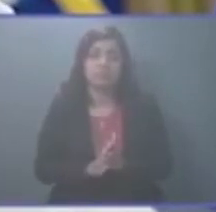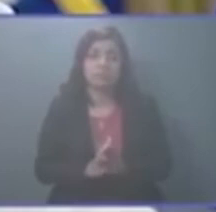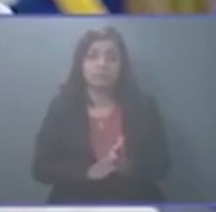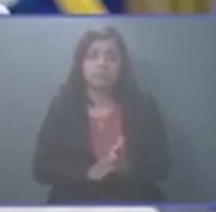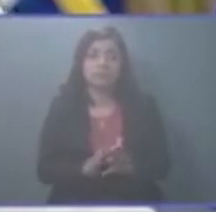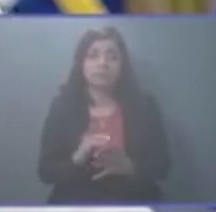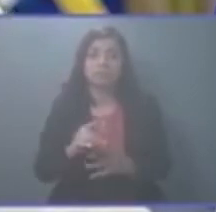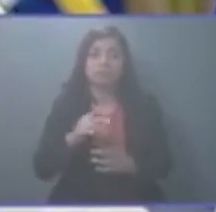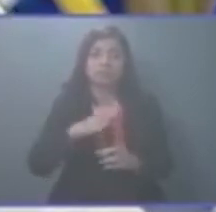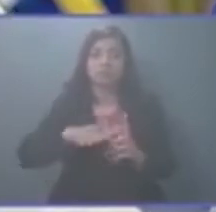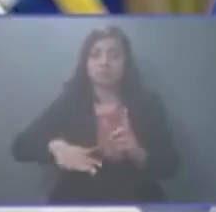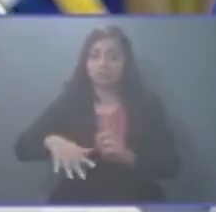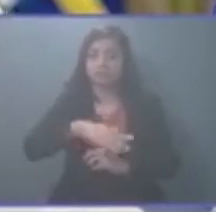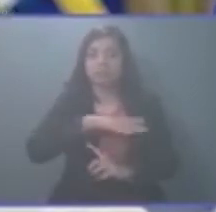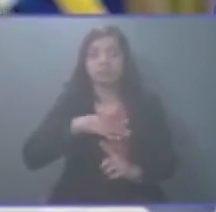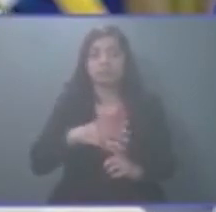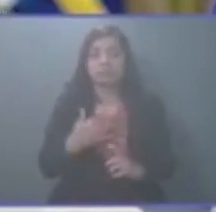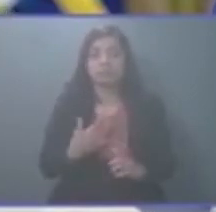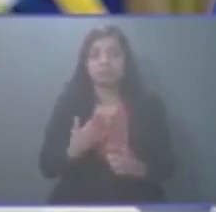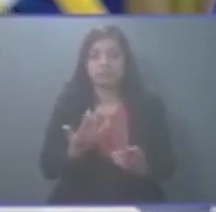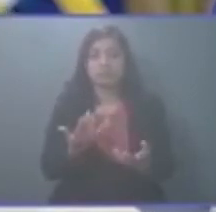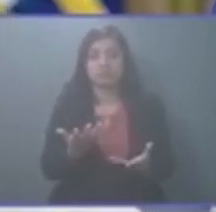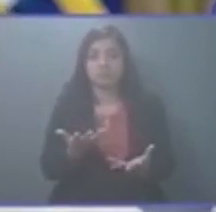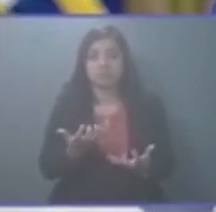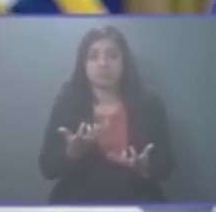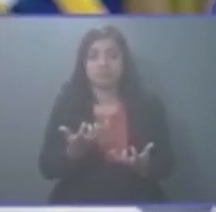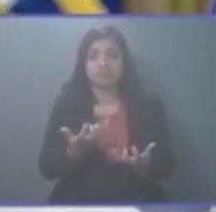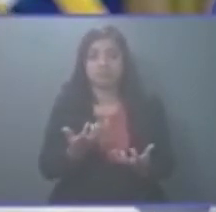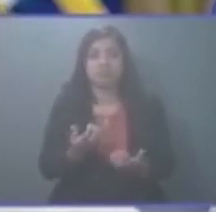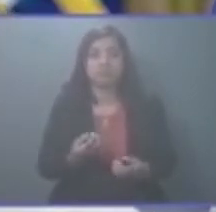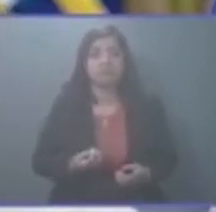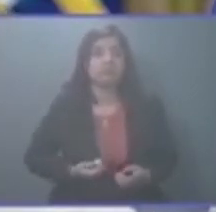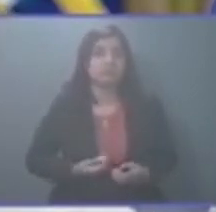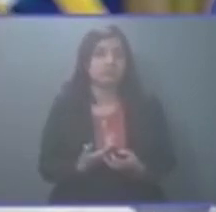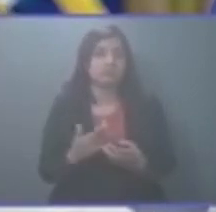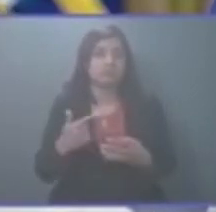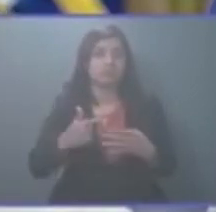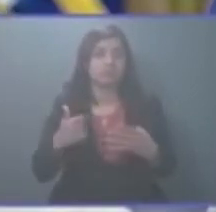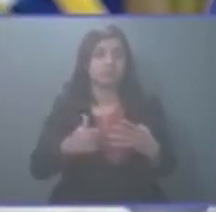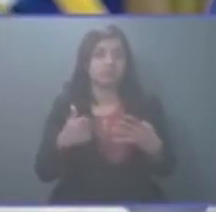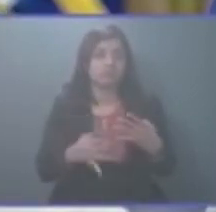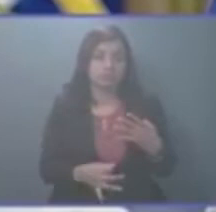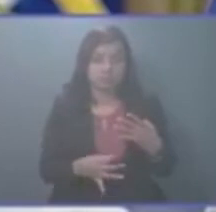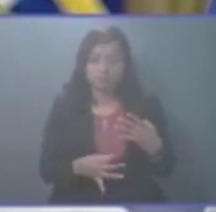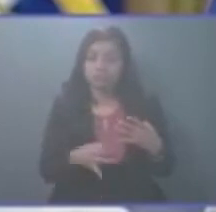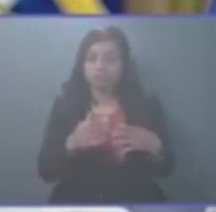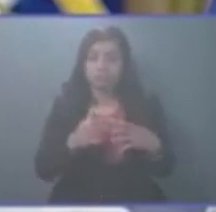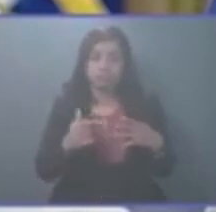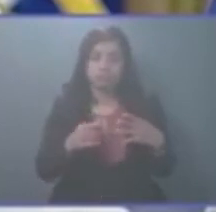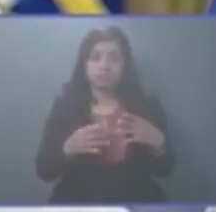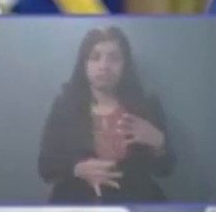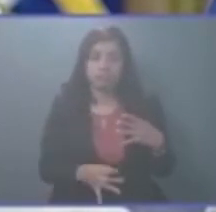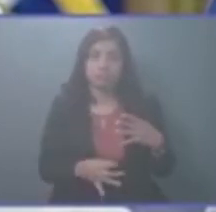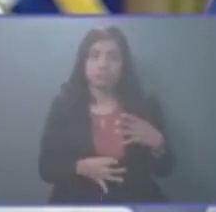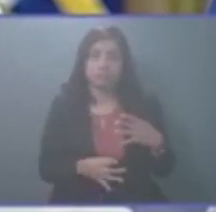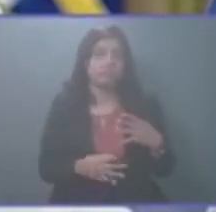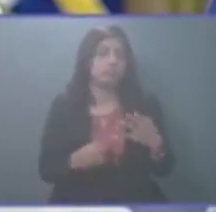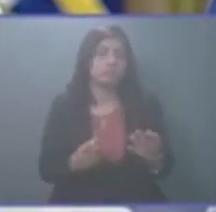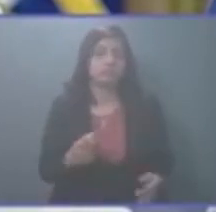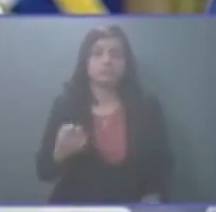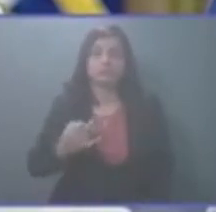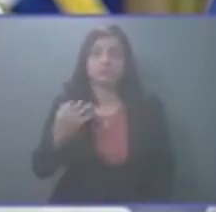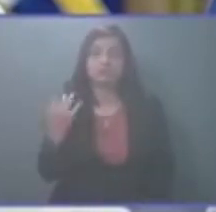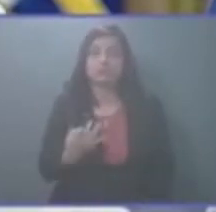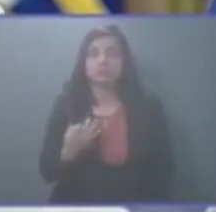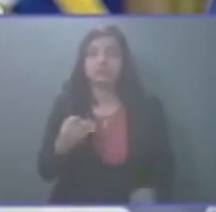opacar esta situación yo quiero decirlo este es un tema de ley es legal y debe ser también